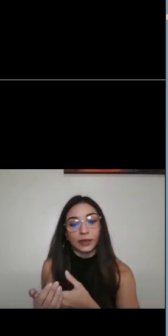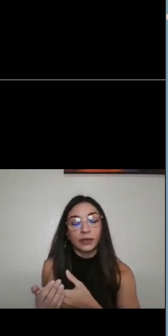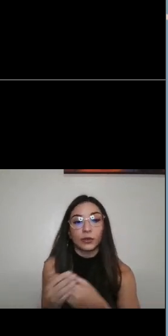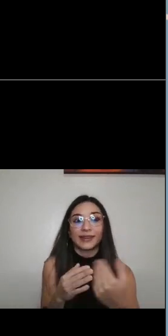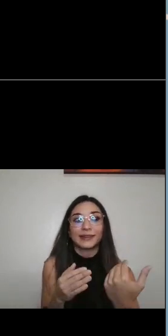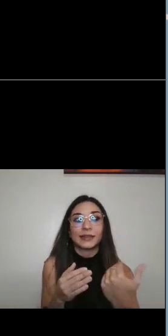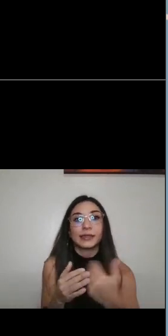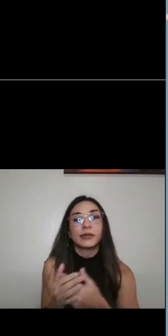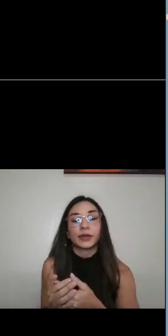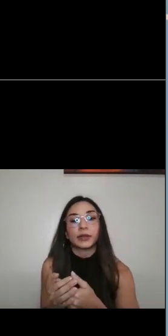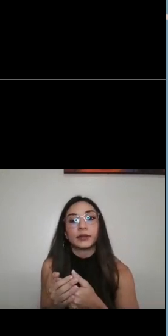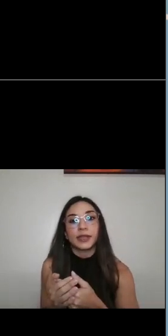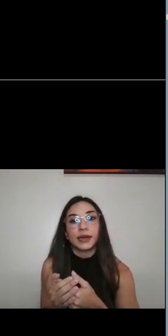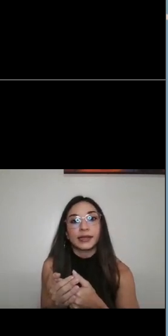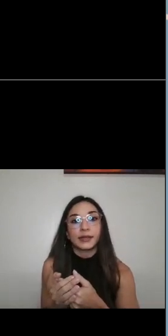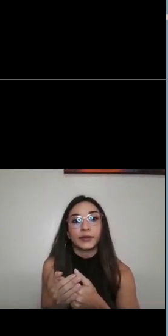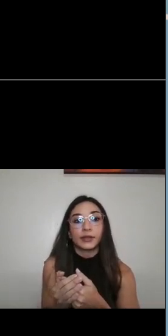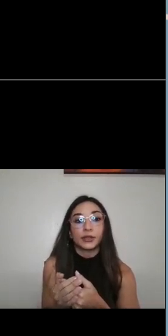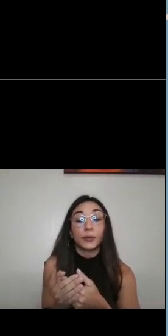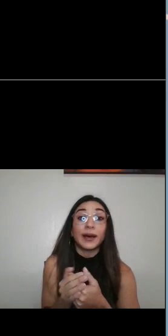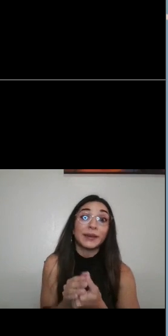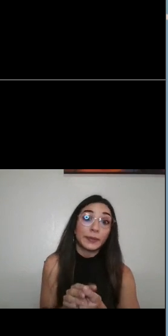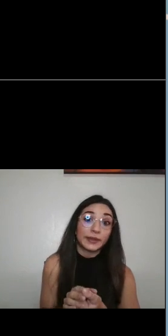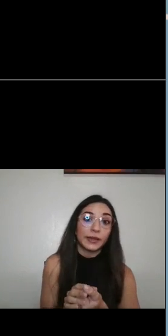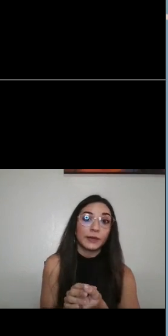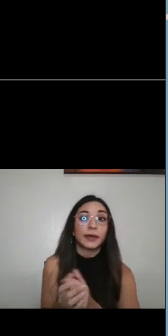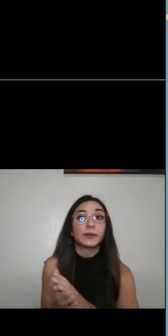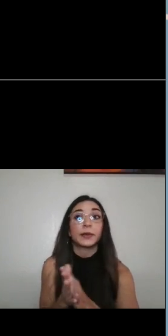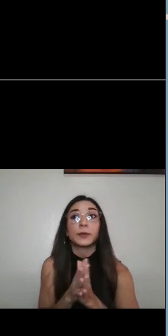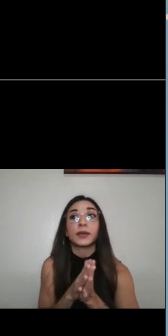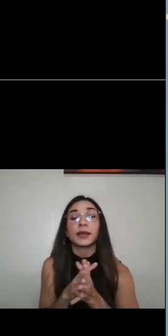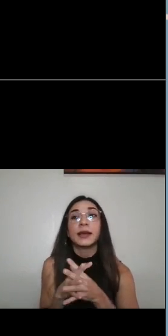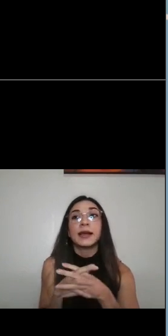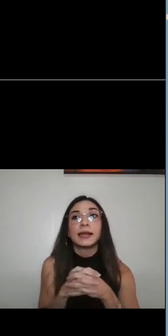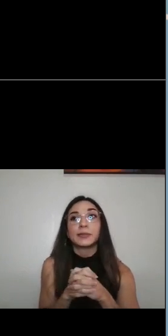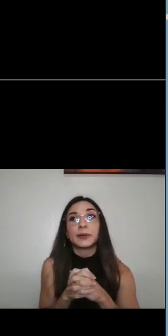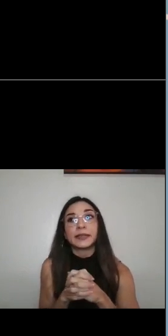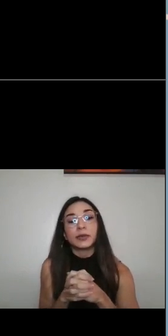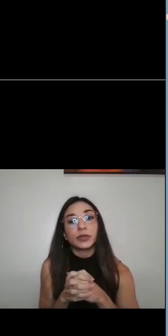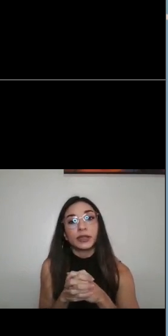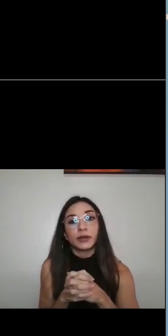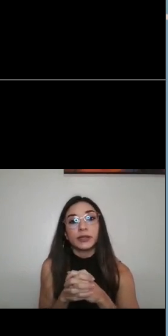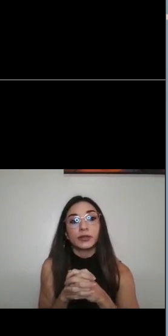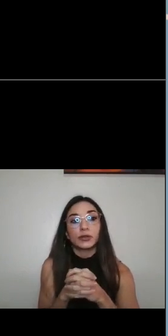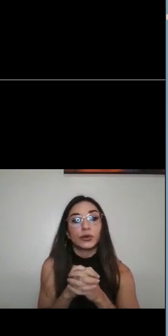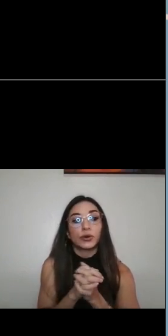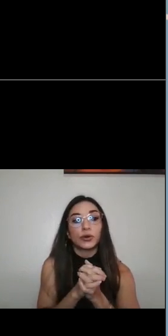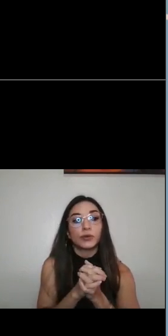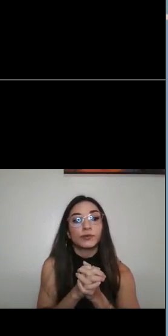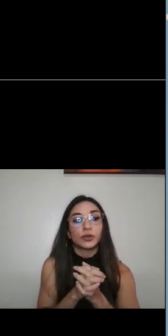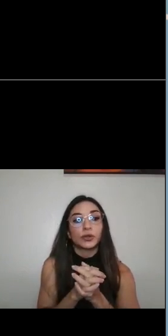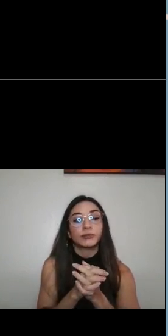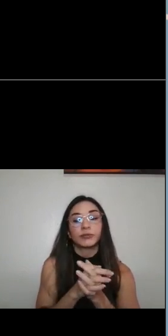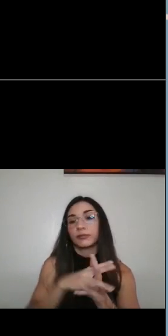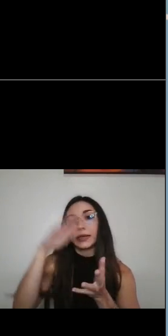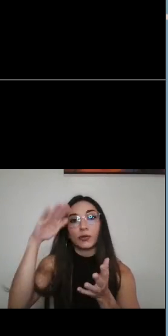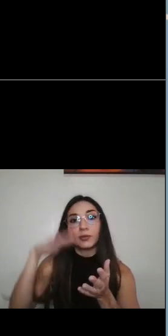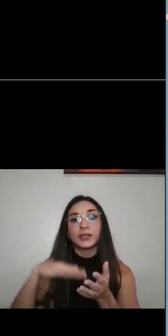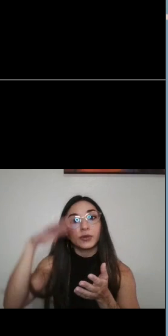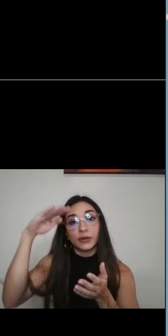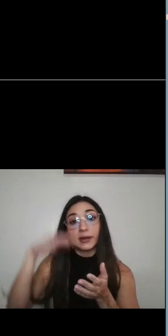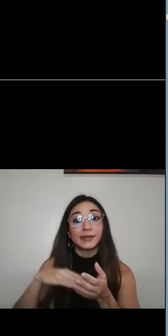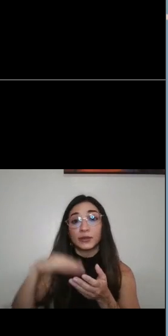¿verdad? O qué tan significativo sea esa afectación va a depender porque las pérdidas auditivas no son de